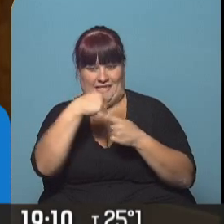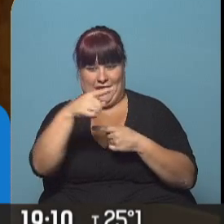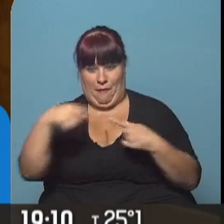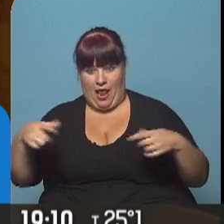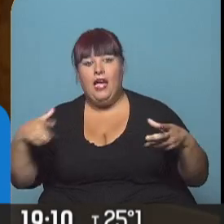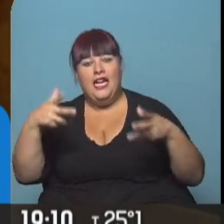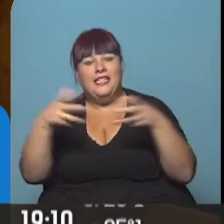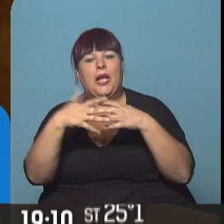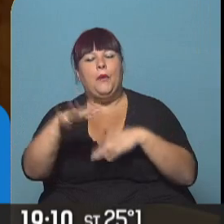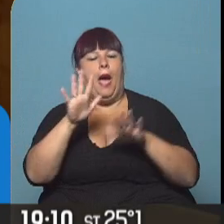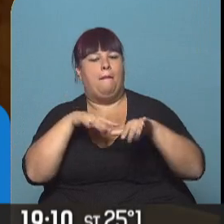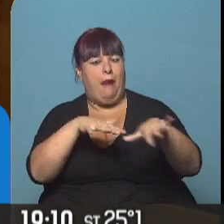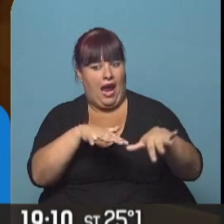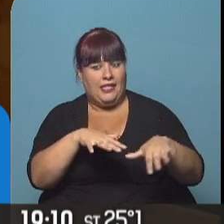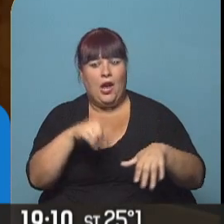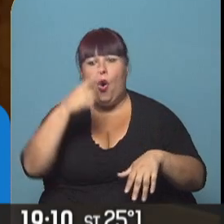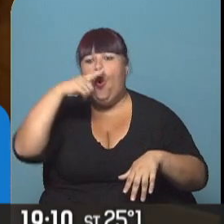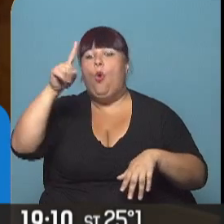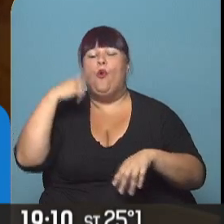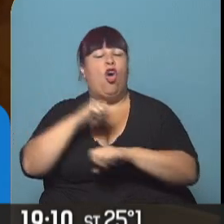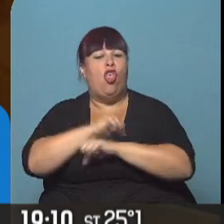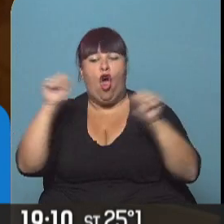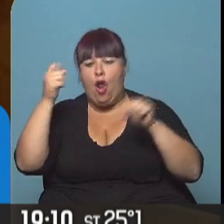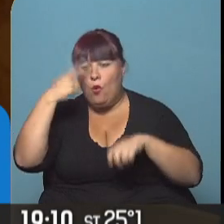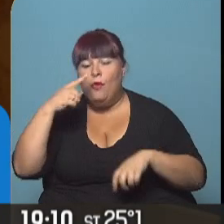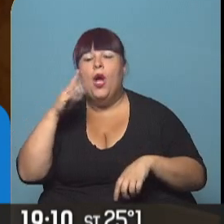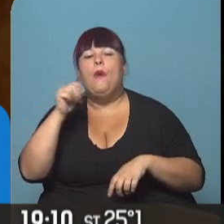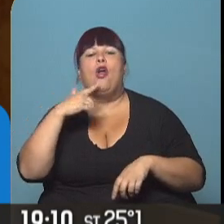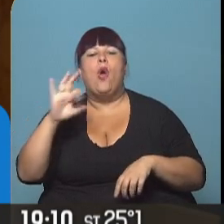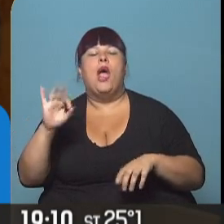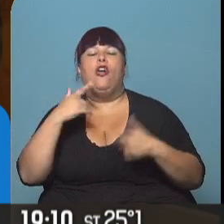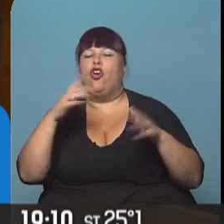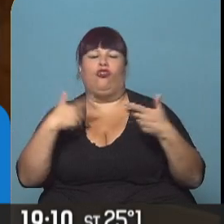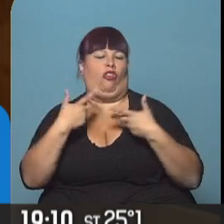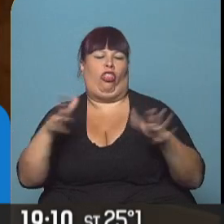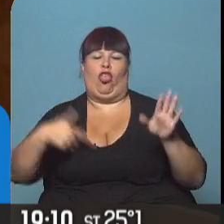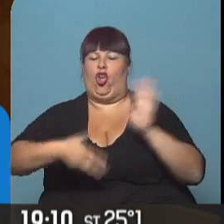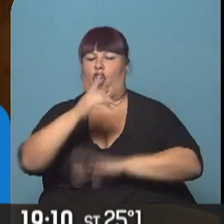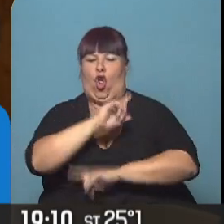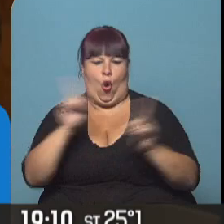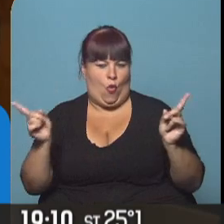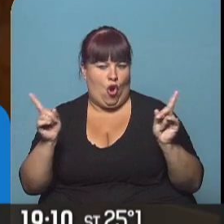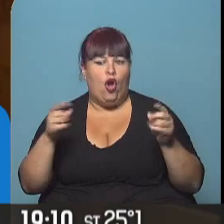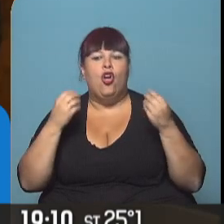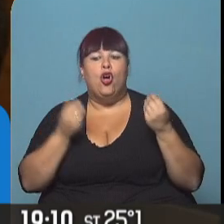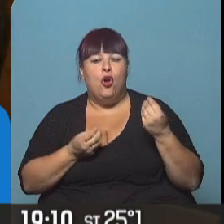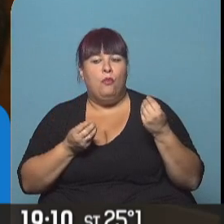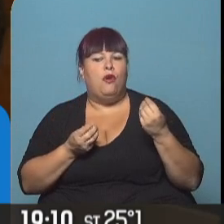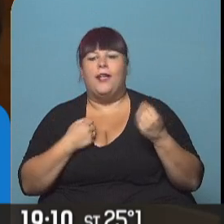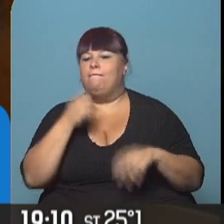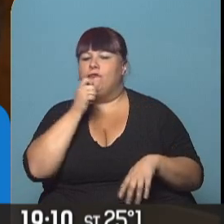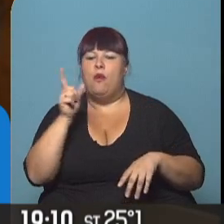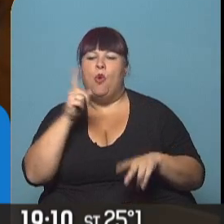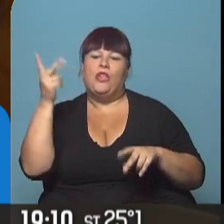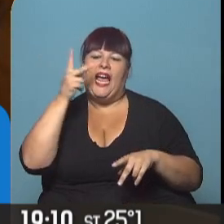ir juntas a esa movilización y el último día Luis Barrionuevo dijo: yo no voy a ir al final porque no me gusta